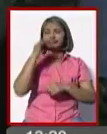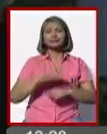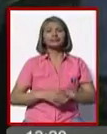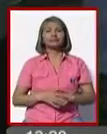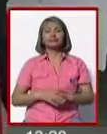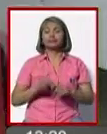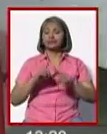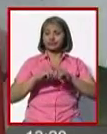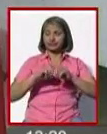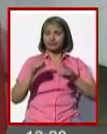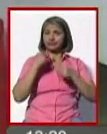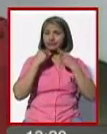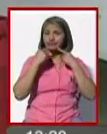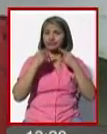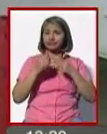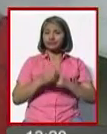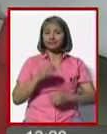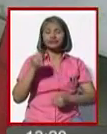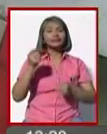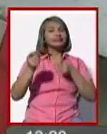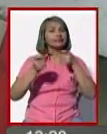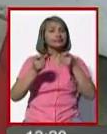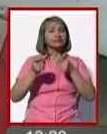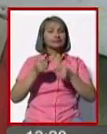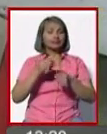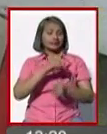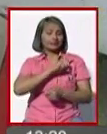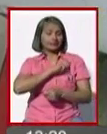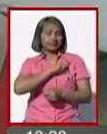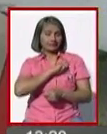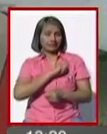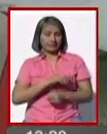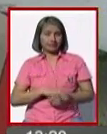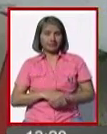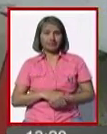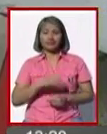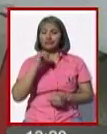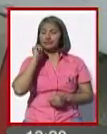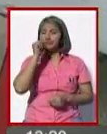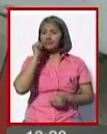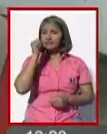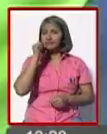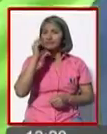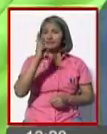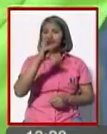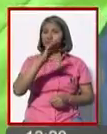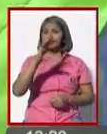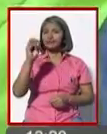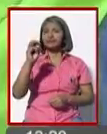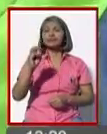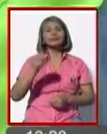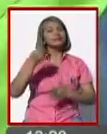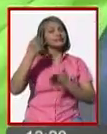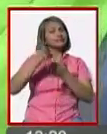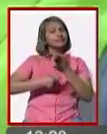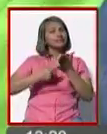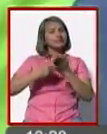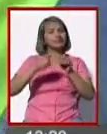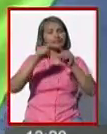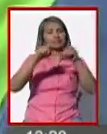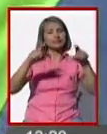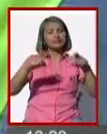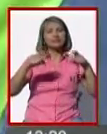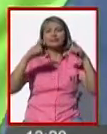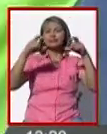alcohólicas. Pese a estos datos y el control del órgano operativo de tránsito, por día son más de 600 boletas de infracción que